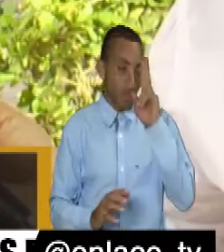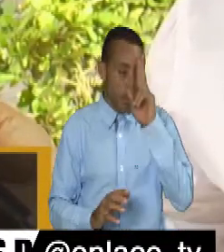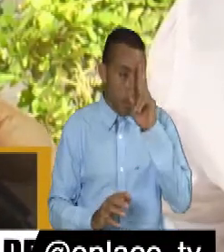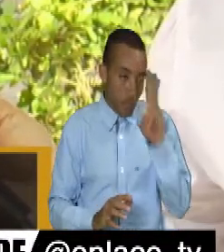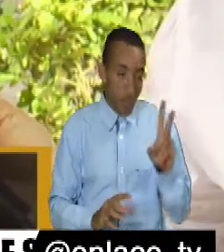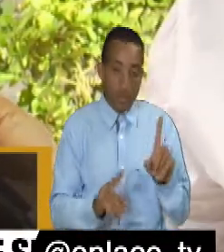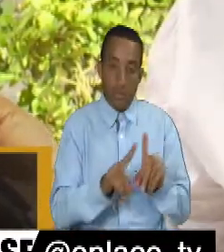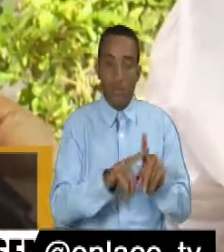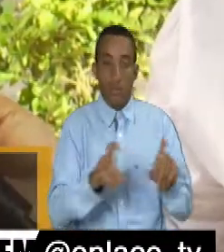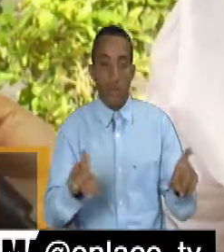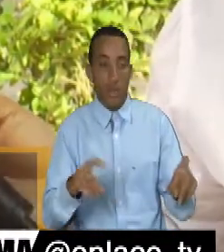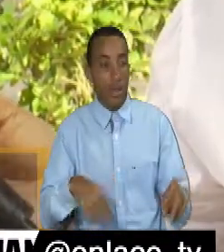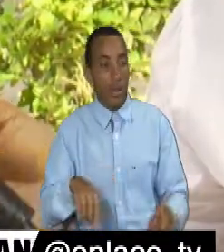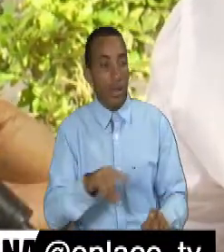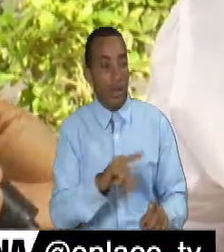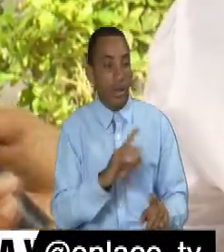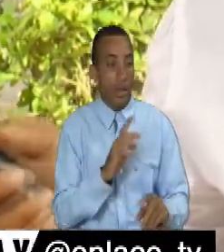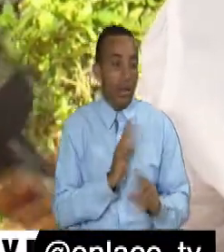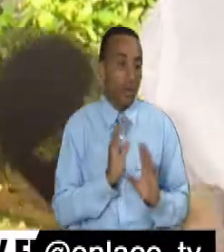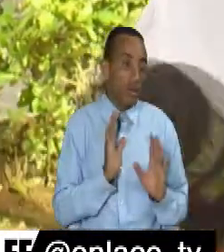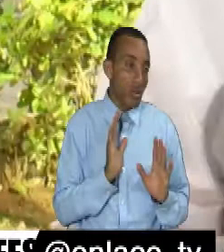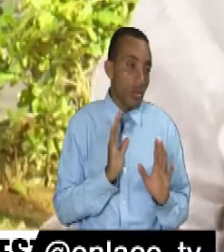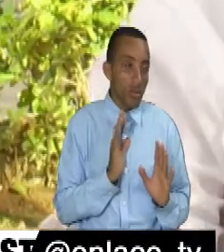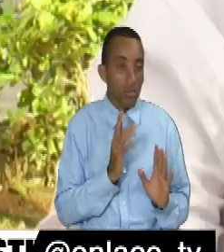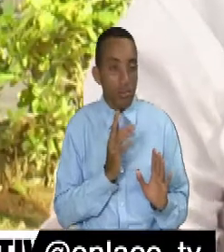y de la orientación sexual de cada quien.